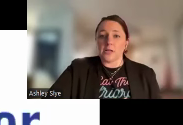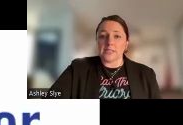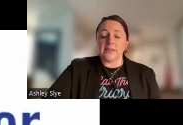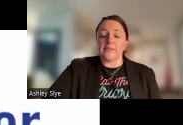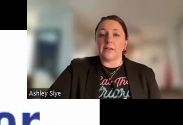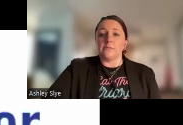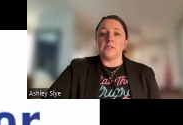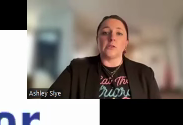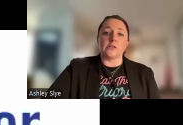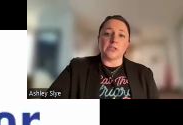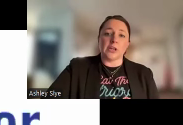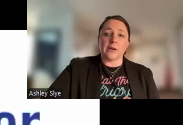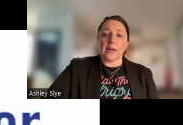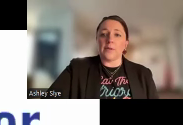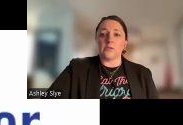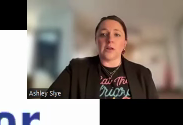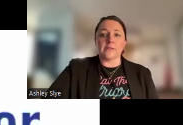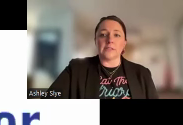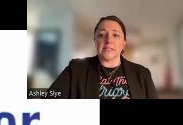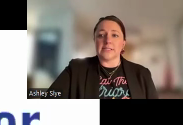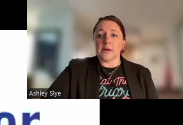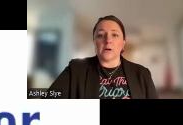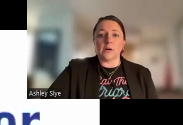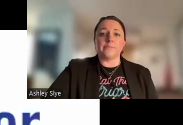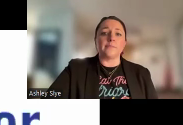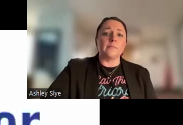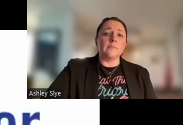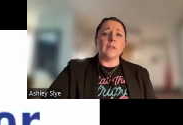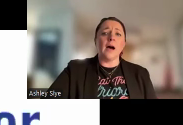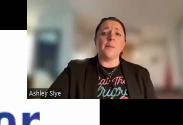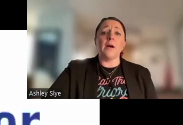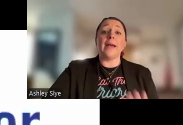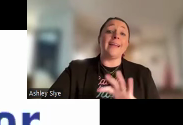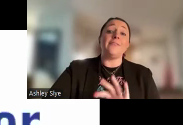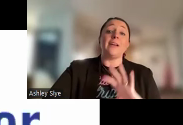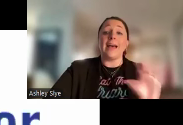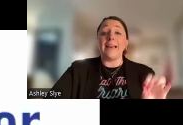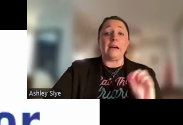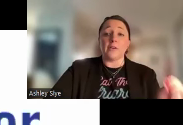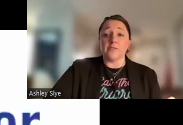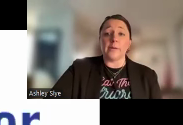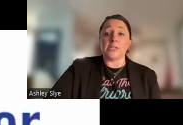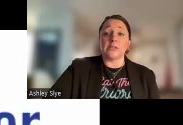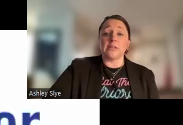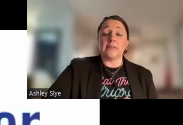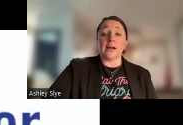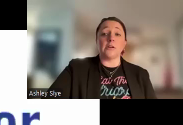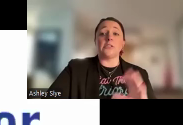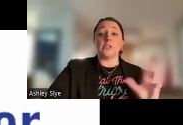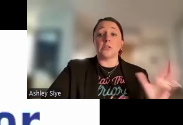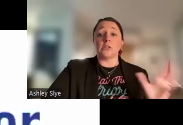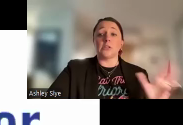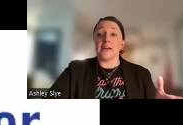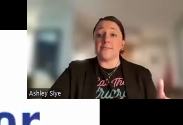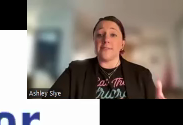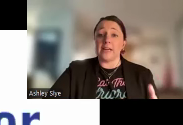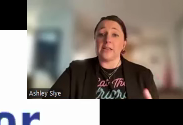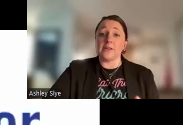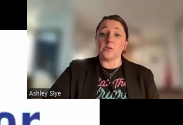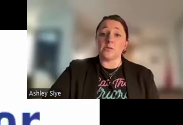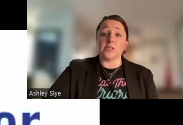y tiene que ver con, por ejemplo, el primer nombre, el apellido, la dirección, el teléfono, la dirección IP, incluso los números